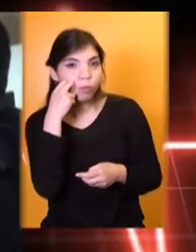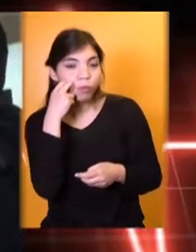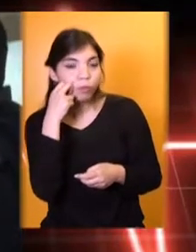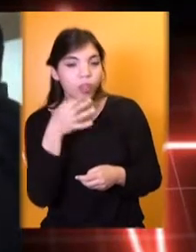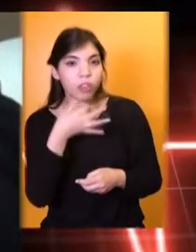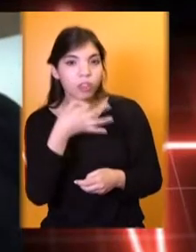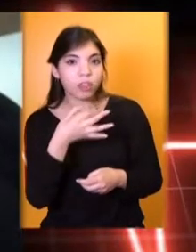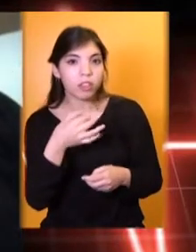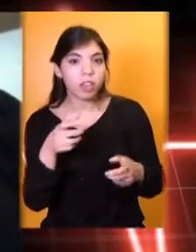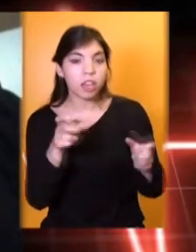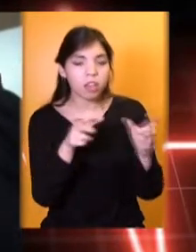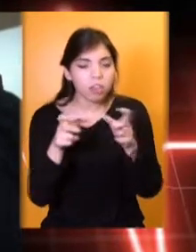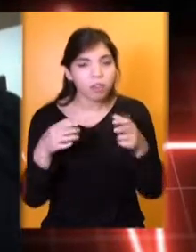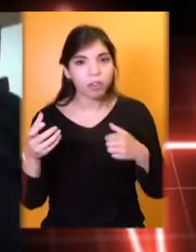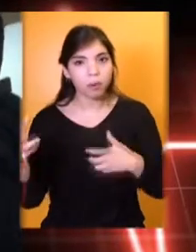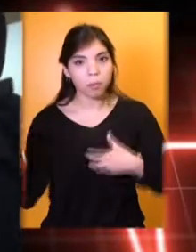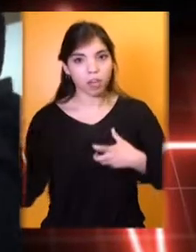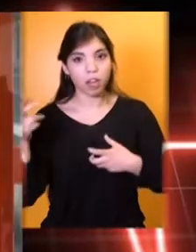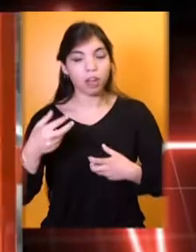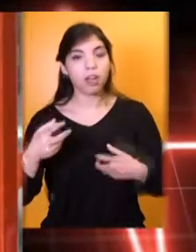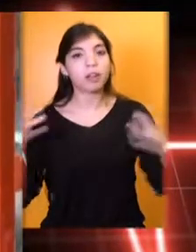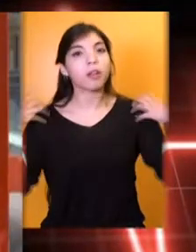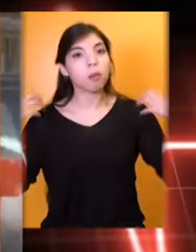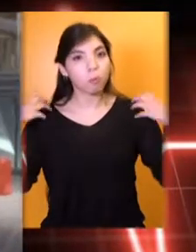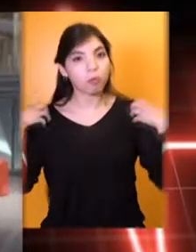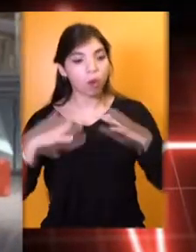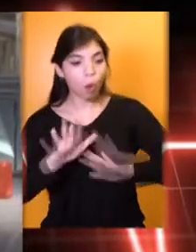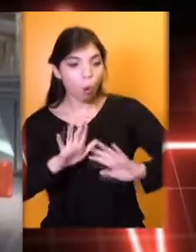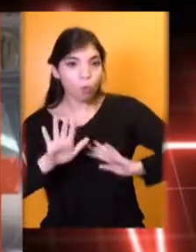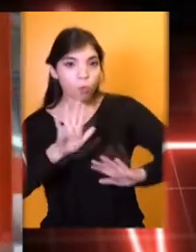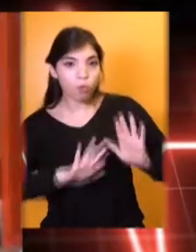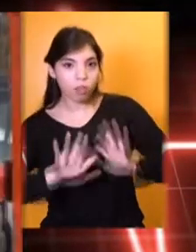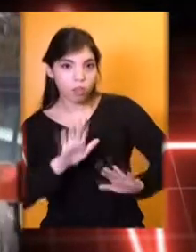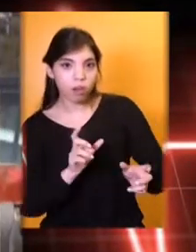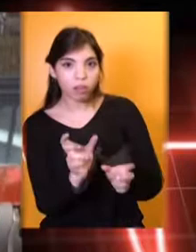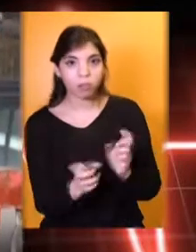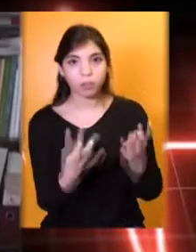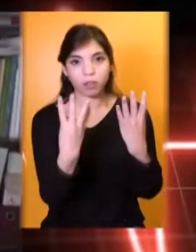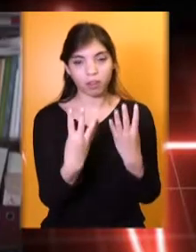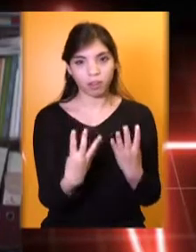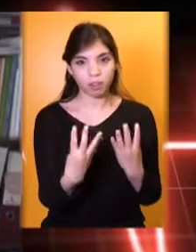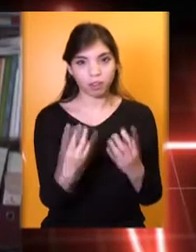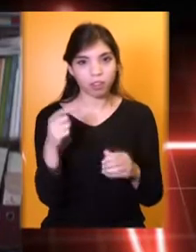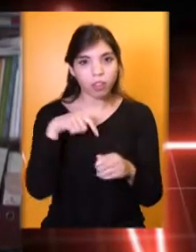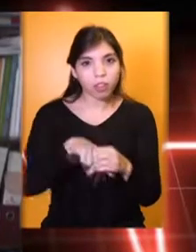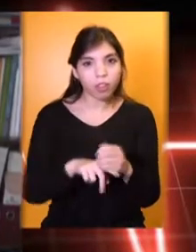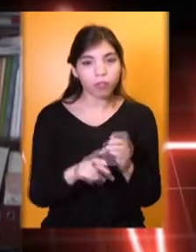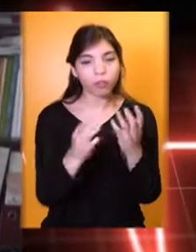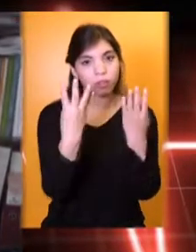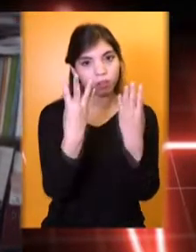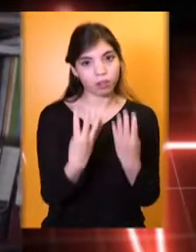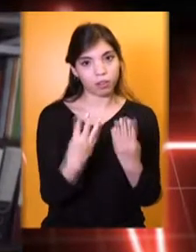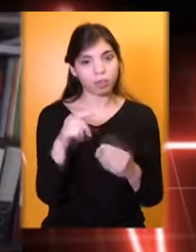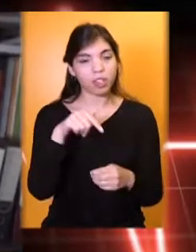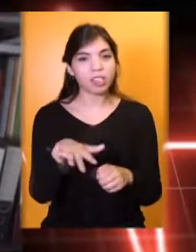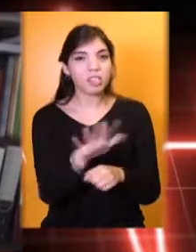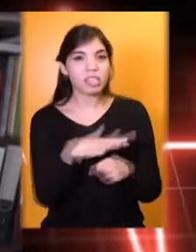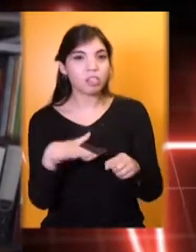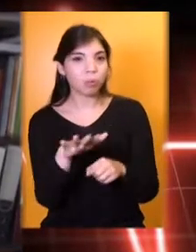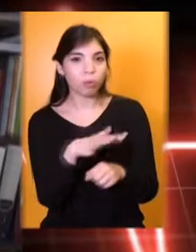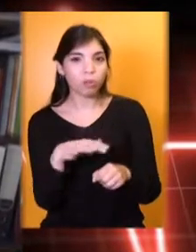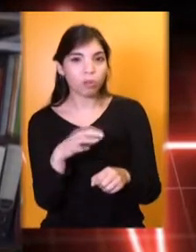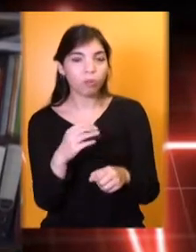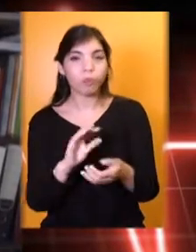es el responsable del cuidado de los reclusos al interior de los penales. La verdad es que esta es una situación que se está generando a